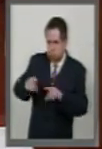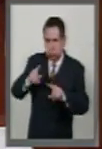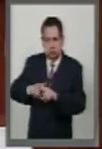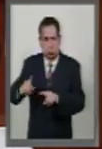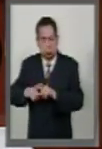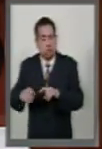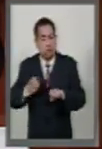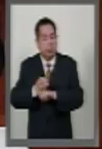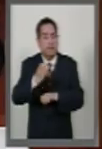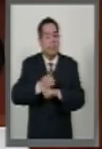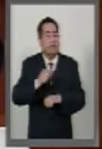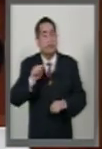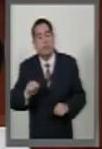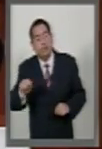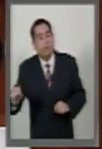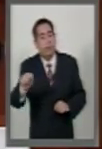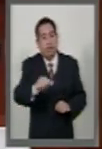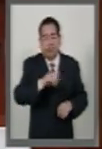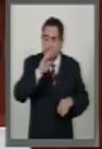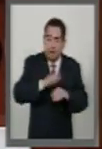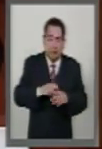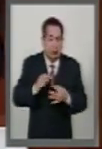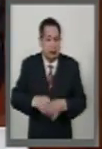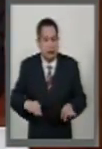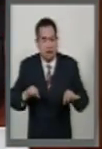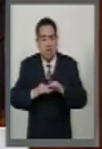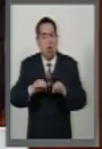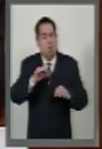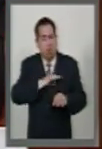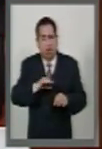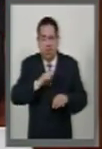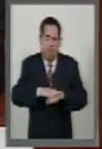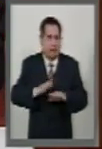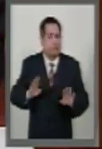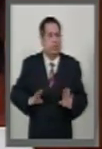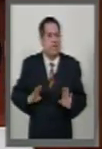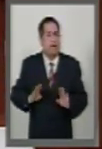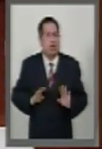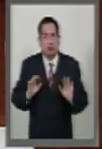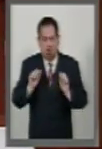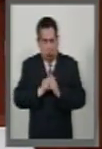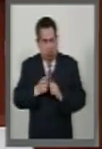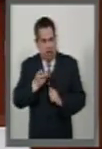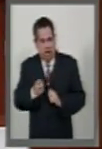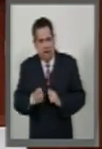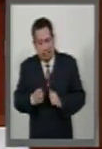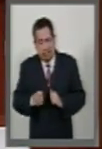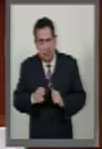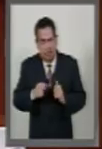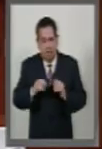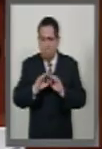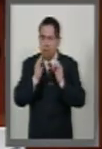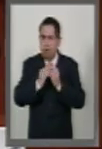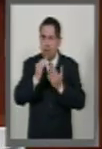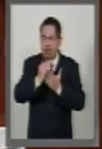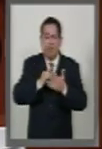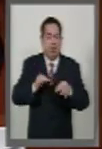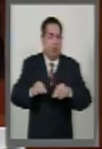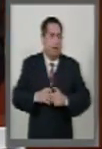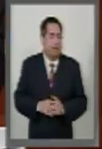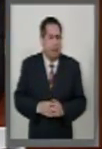y a muchas pesquerías y especies que se pueden beneficiar de estos esquemas